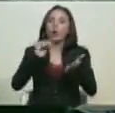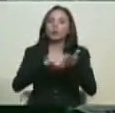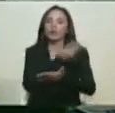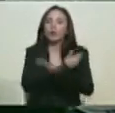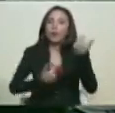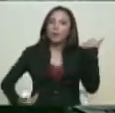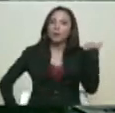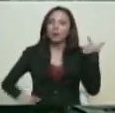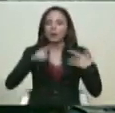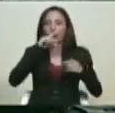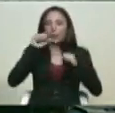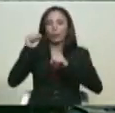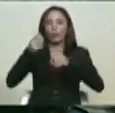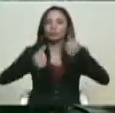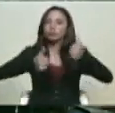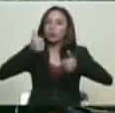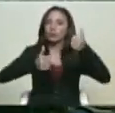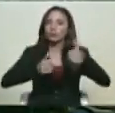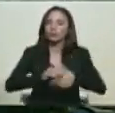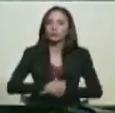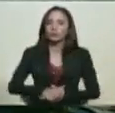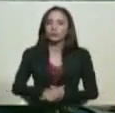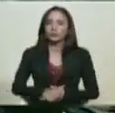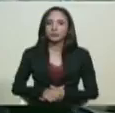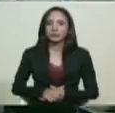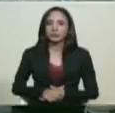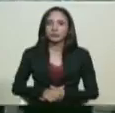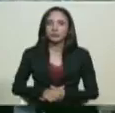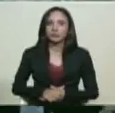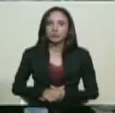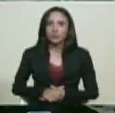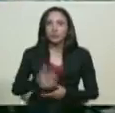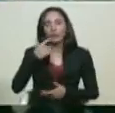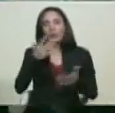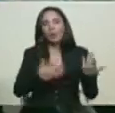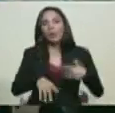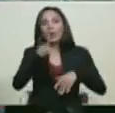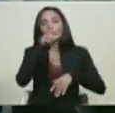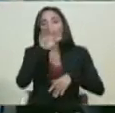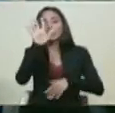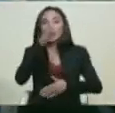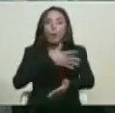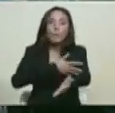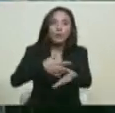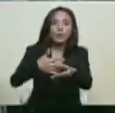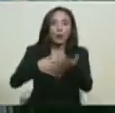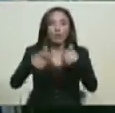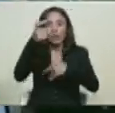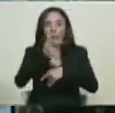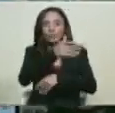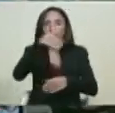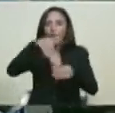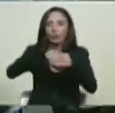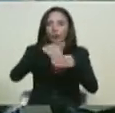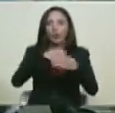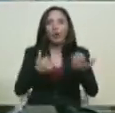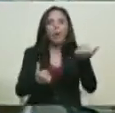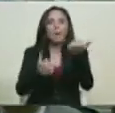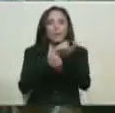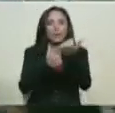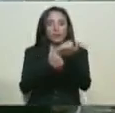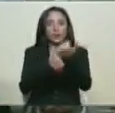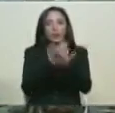candidato por el Frente Amplio de la Patria, Nicolás Maduro Moros, con más de 5 millones de votos, que le da